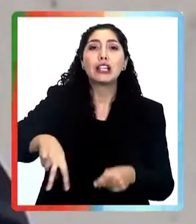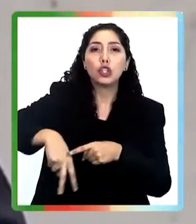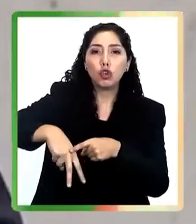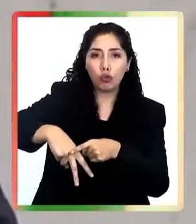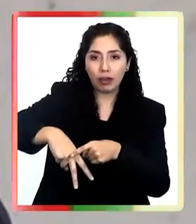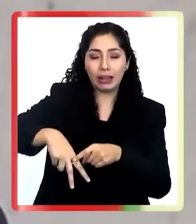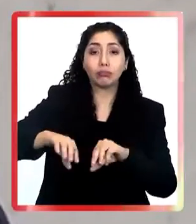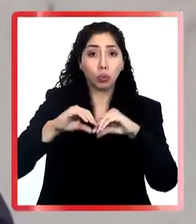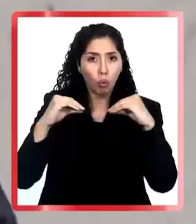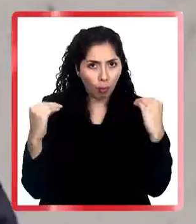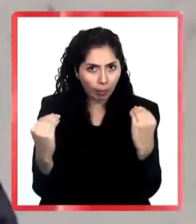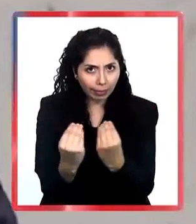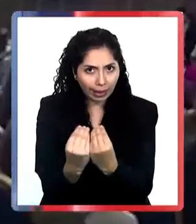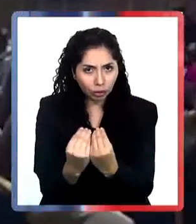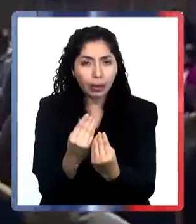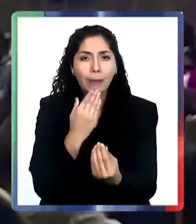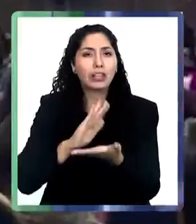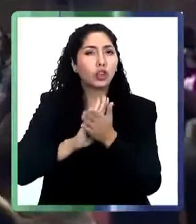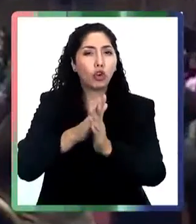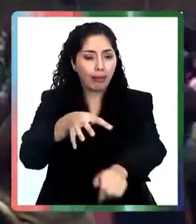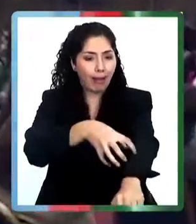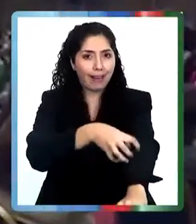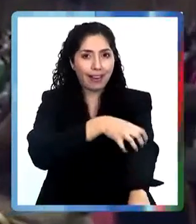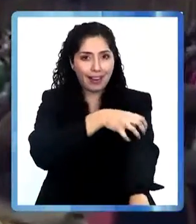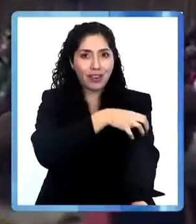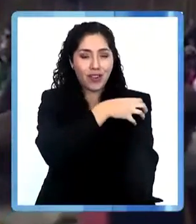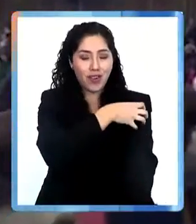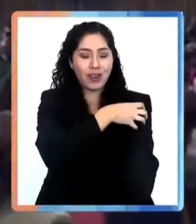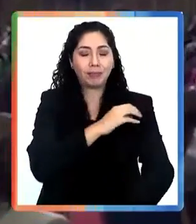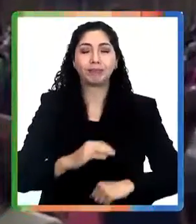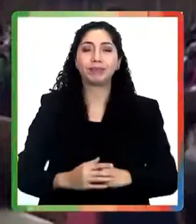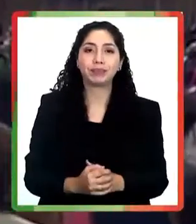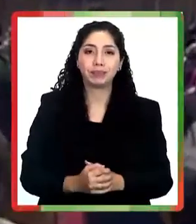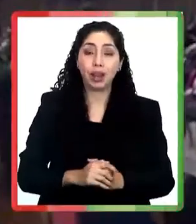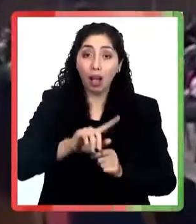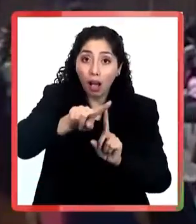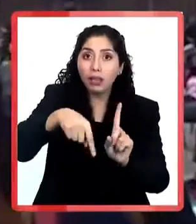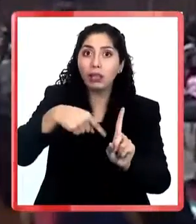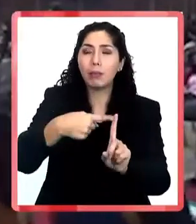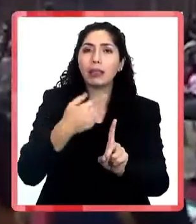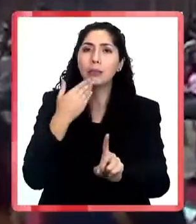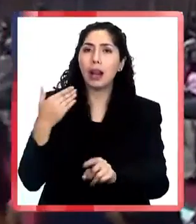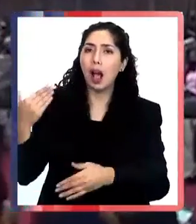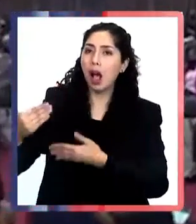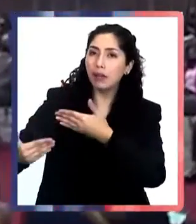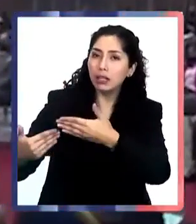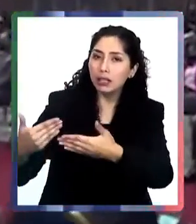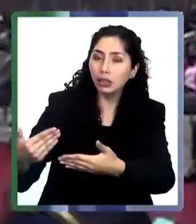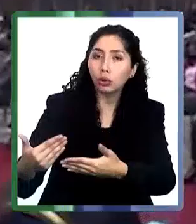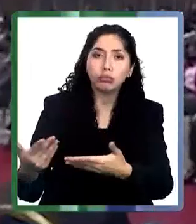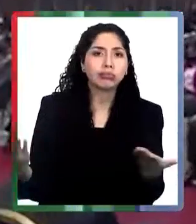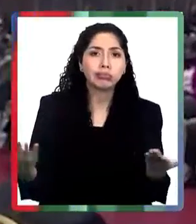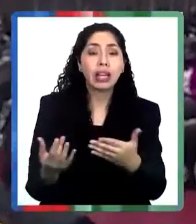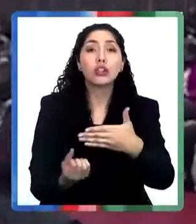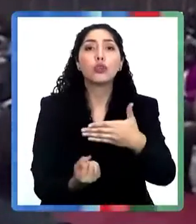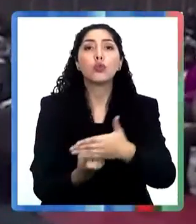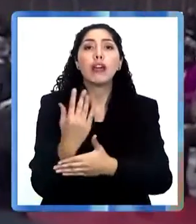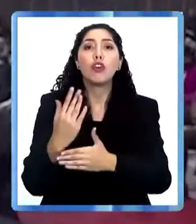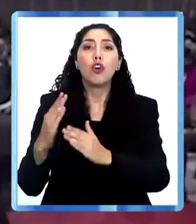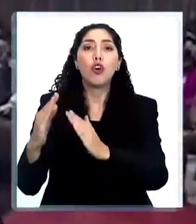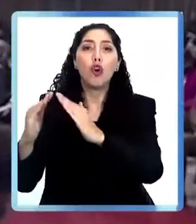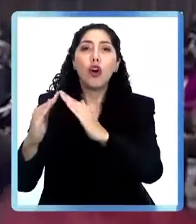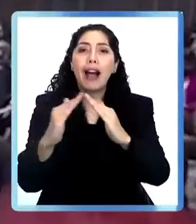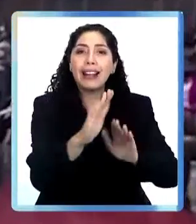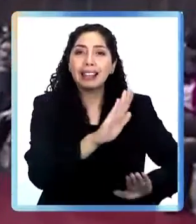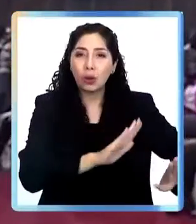completando la cobertura en todas las regiones del país y además avanzando en nuevos hogares